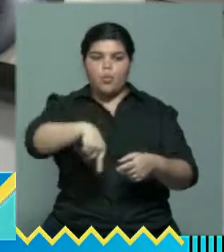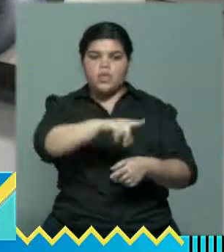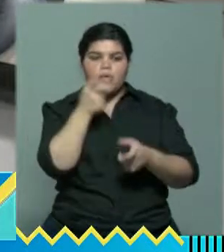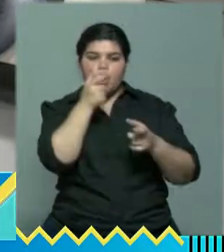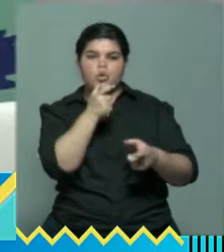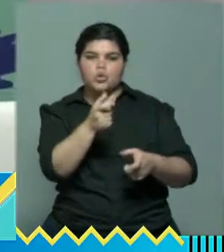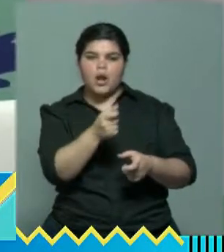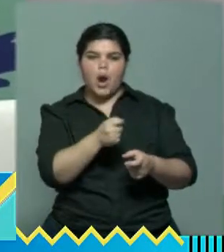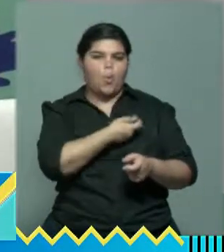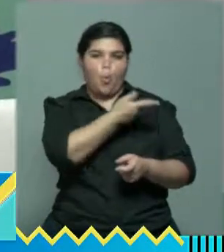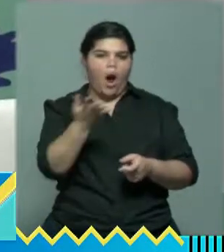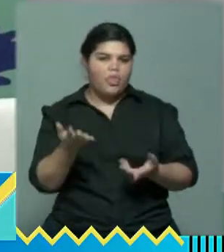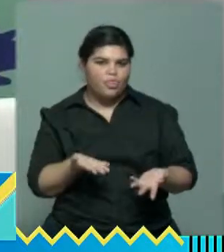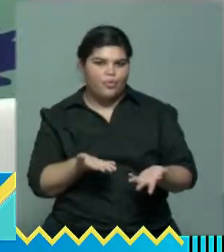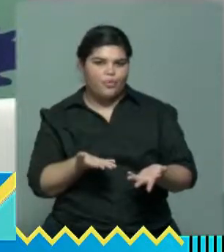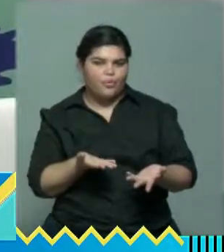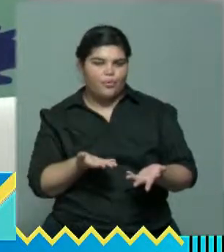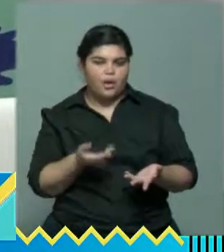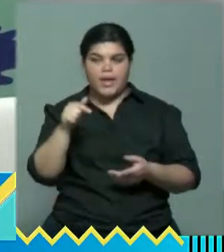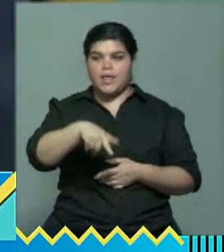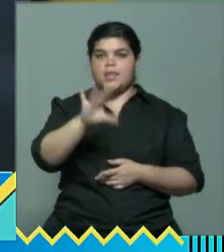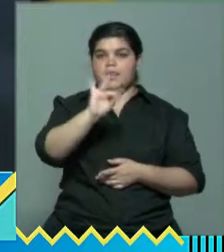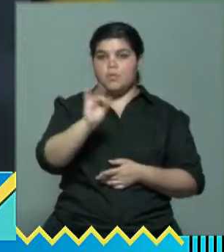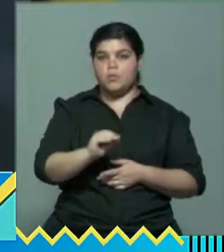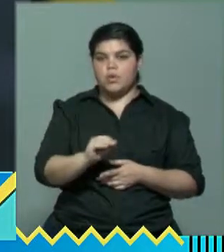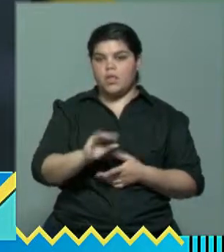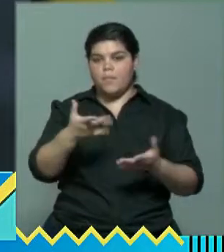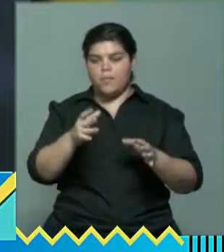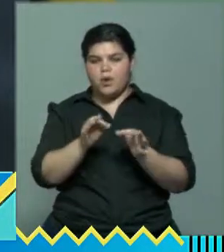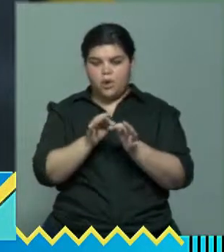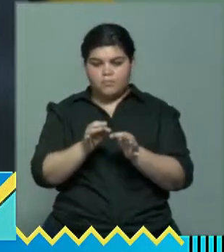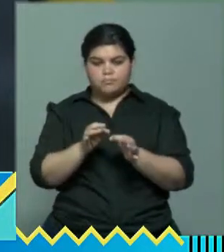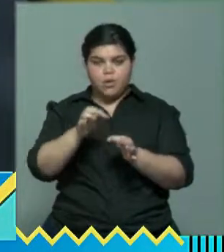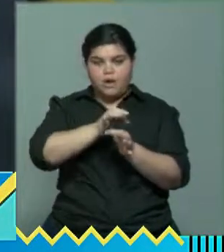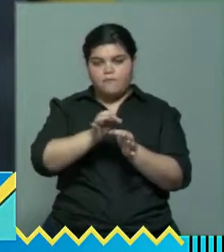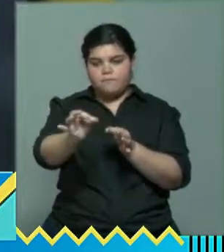en Diputados, acá se estableció 25 kilómetros a la rotonda,